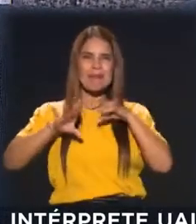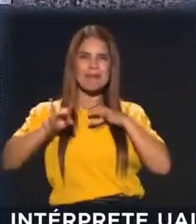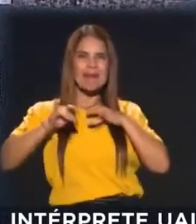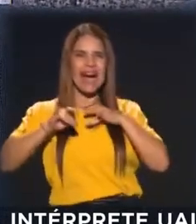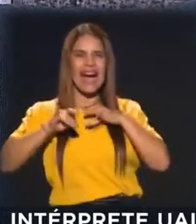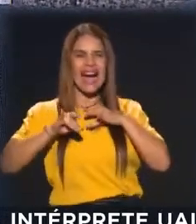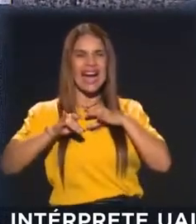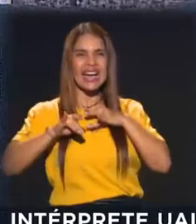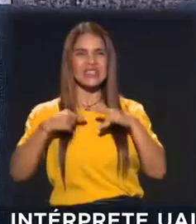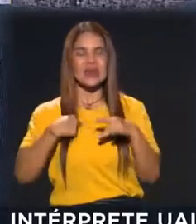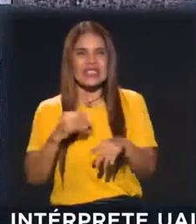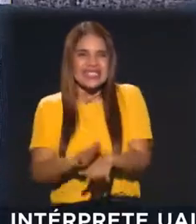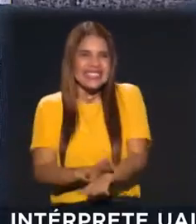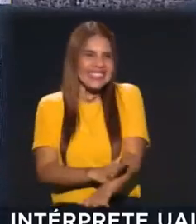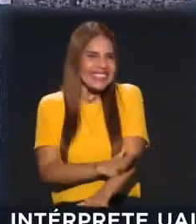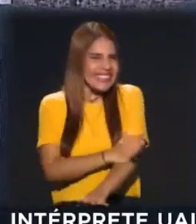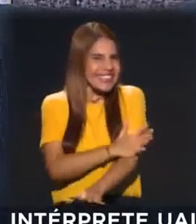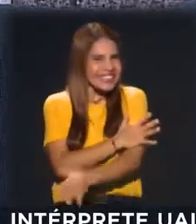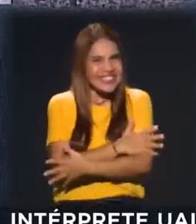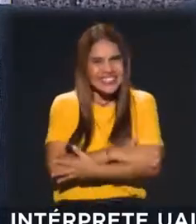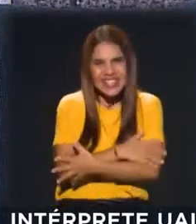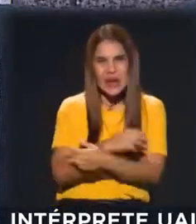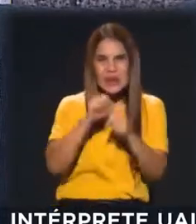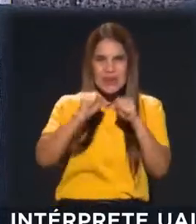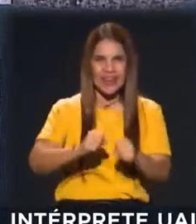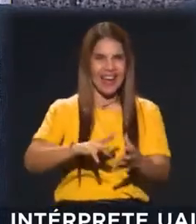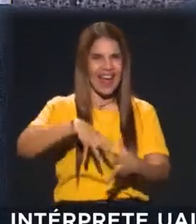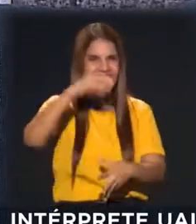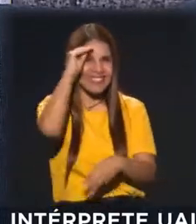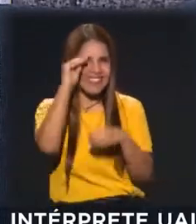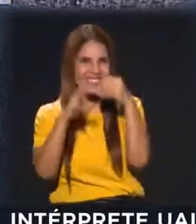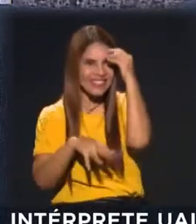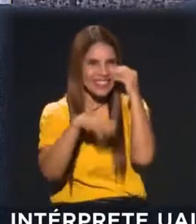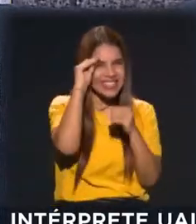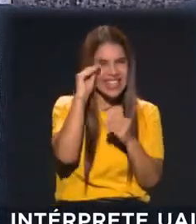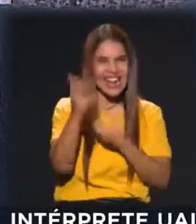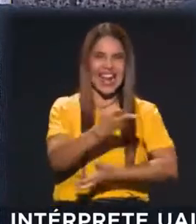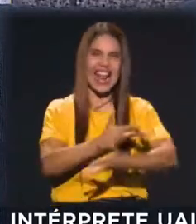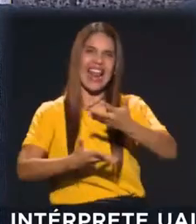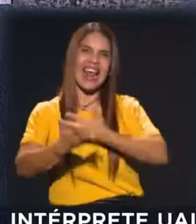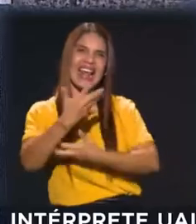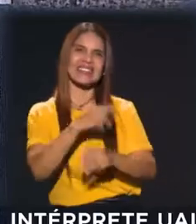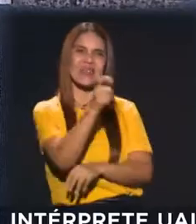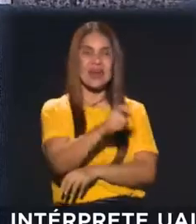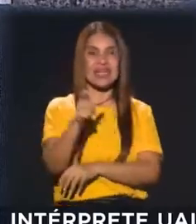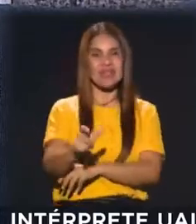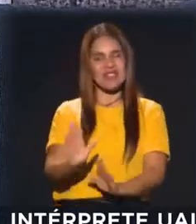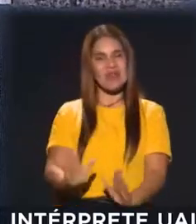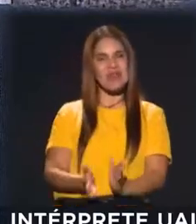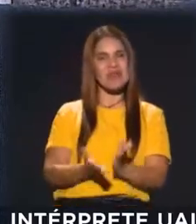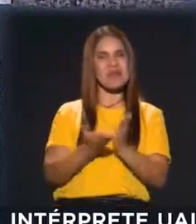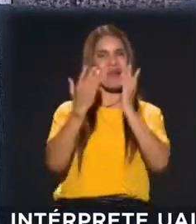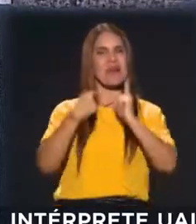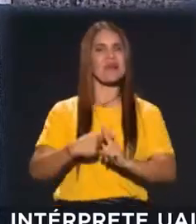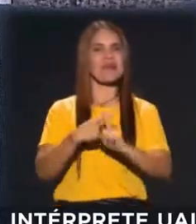al conocimiento. Cuando uno más emocionado está, pues tiene más capacidad de aprender. Cuando mejor relación tengo con las personas, mayores